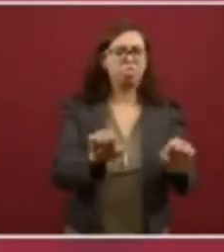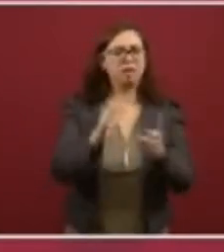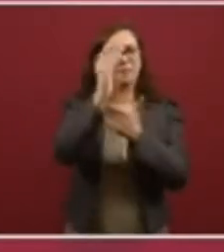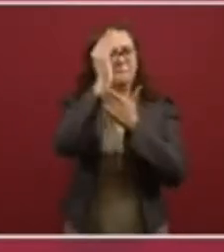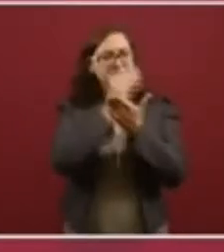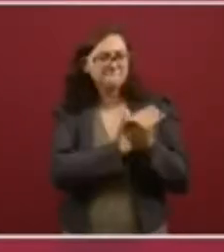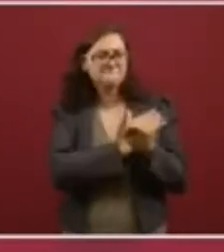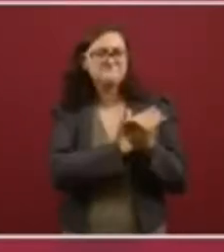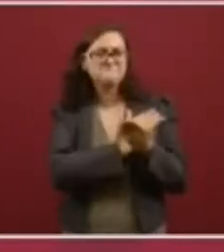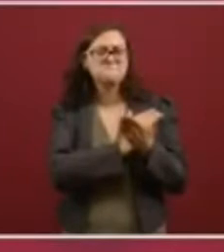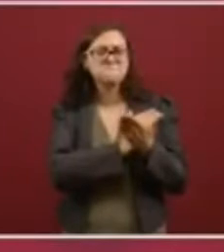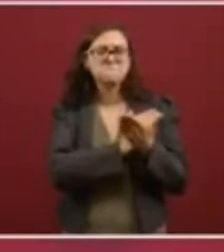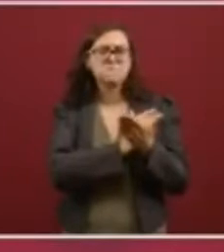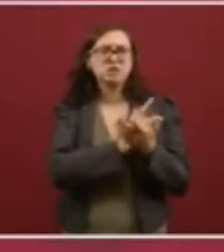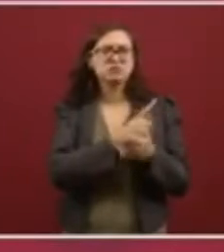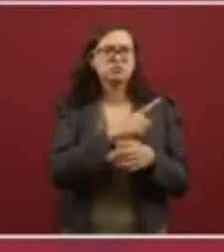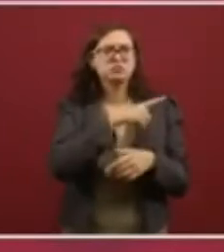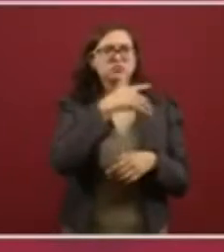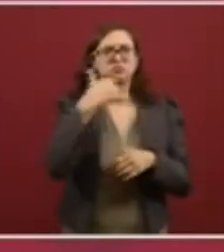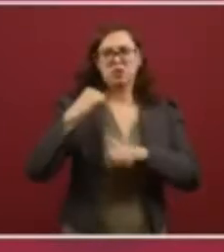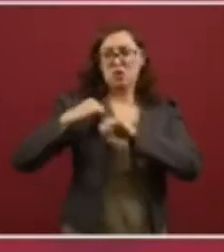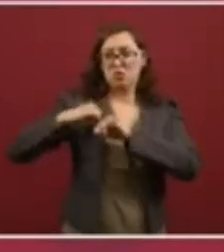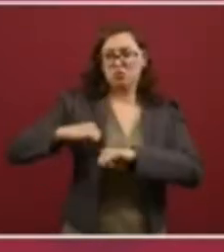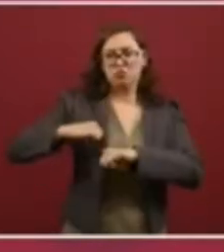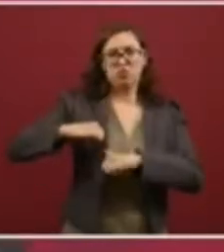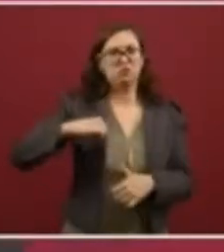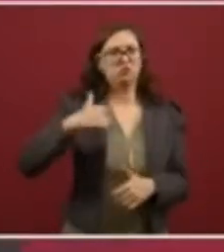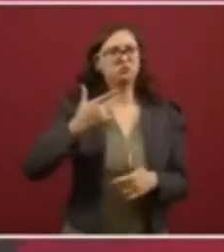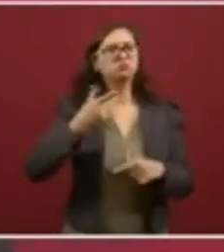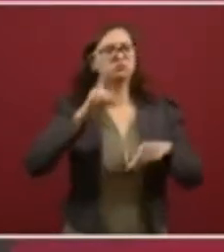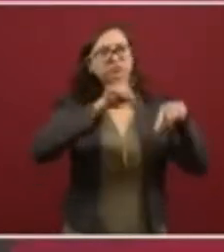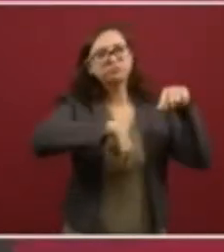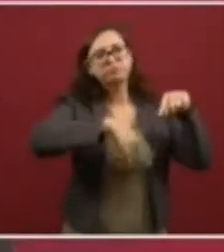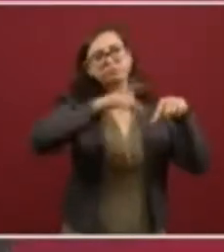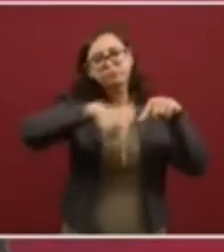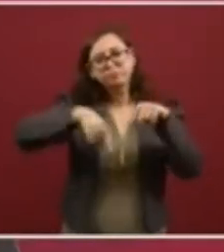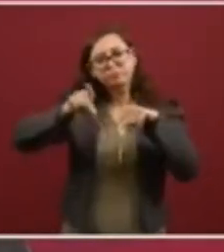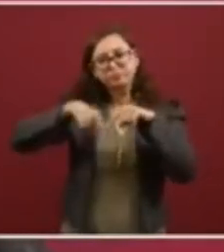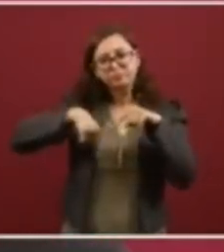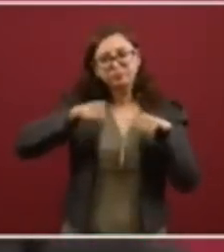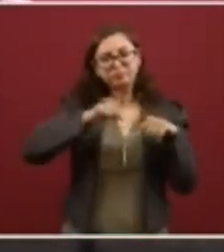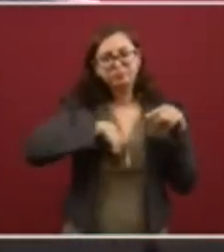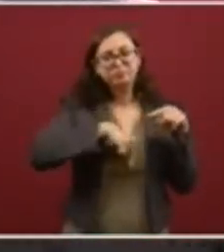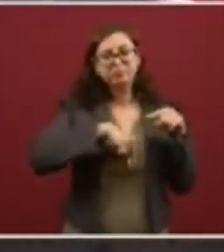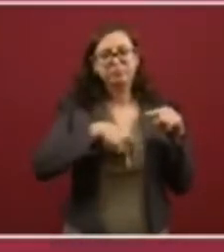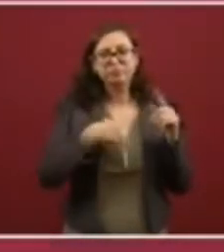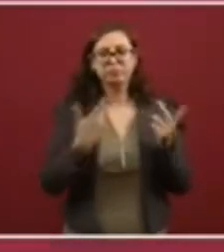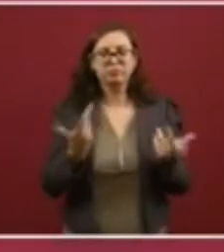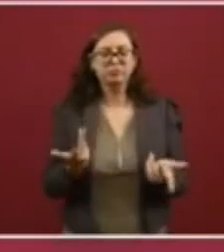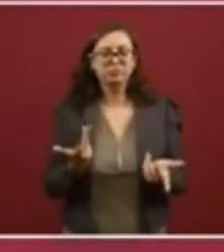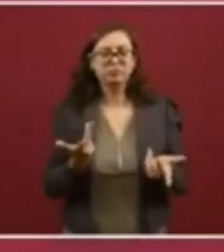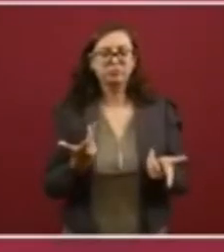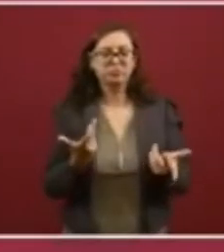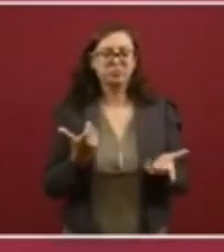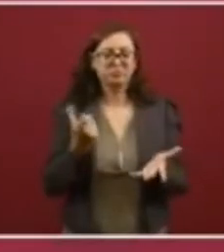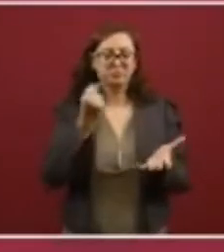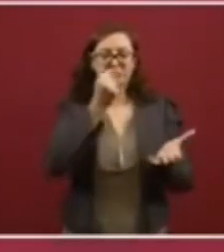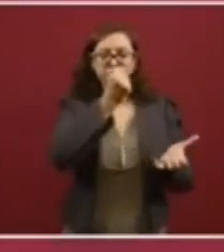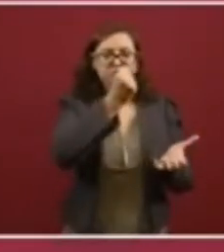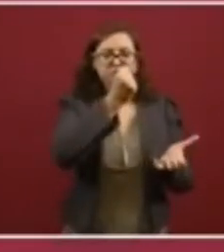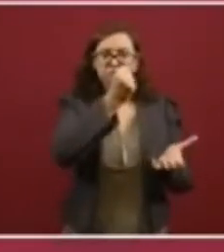en los altos mandos, que por lo general no son, en el caso de